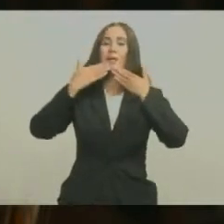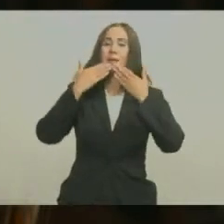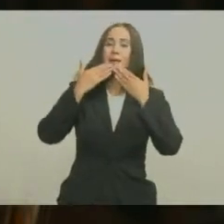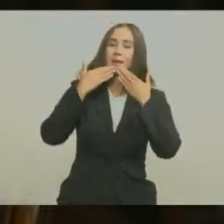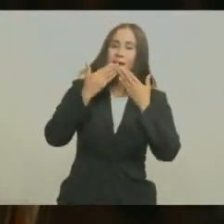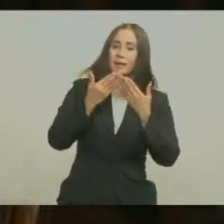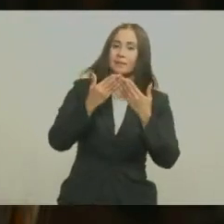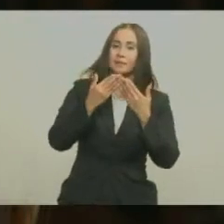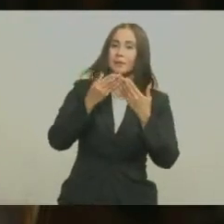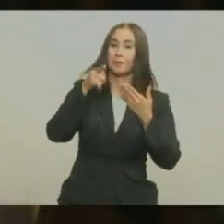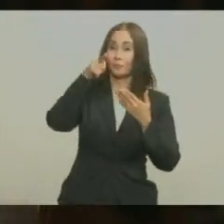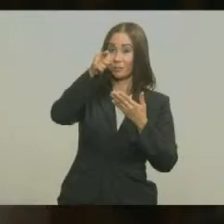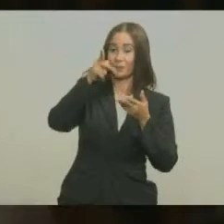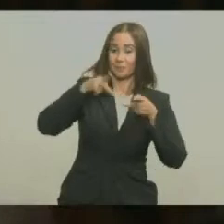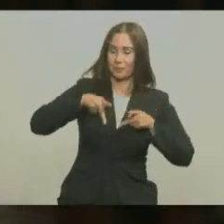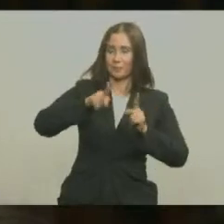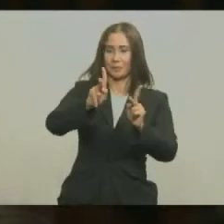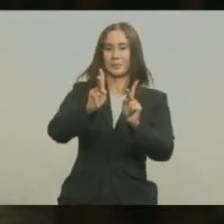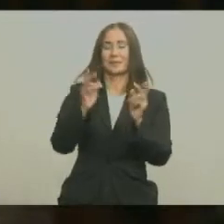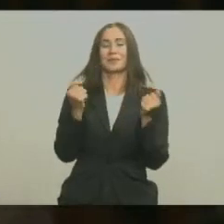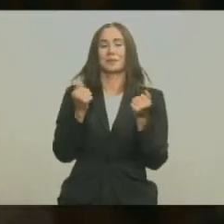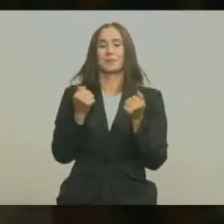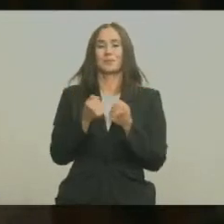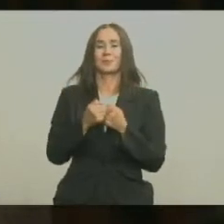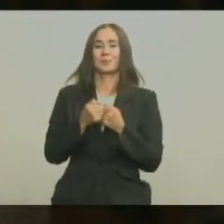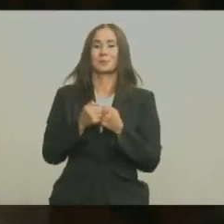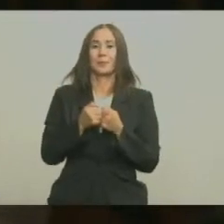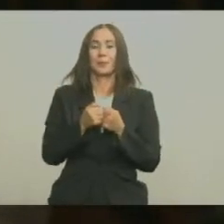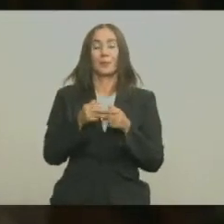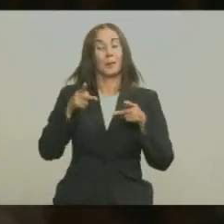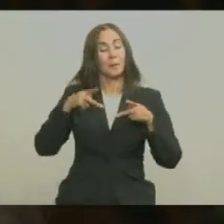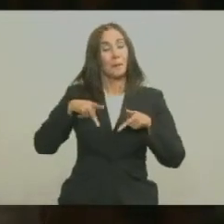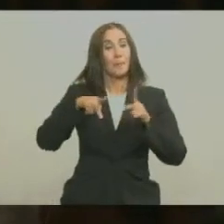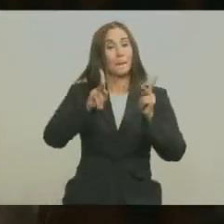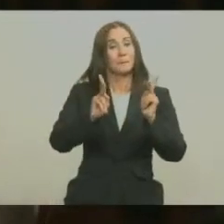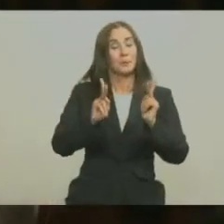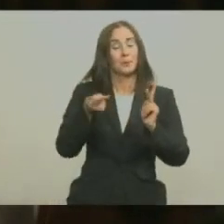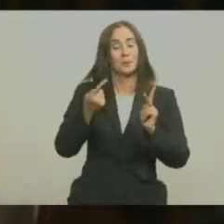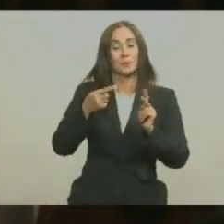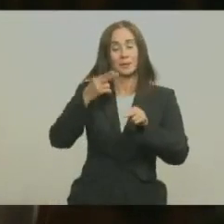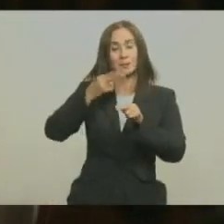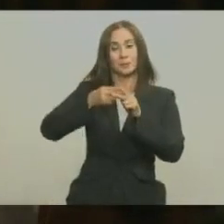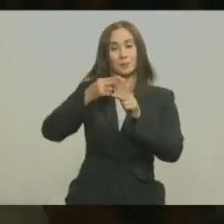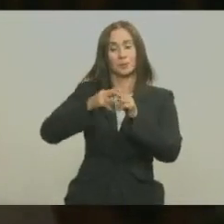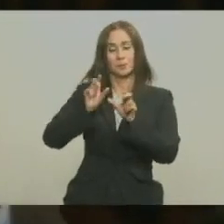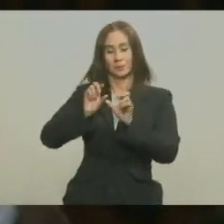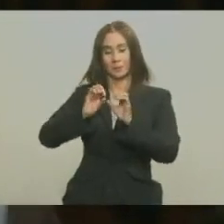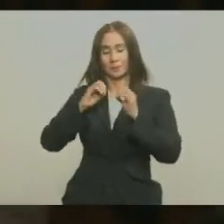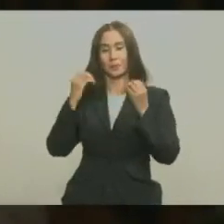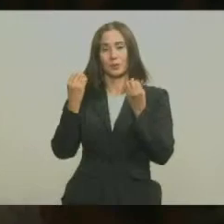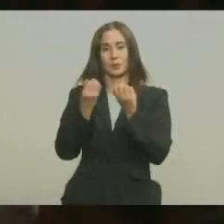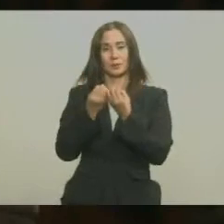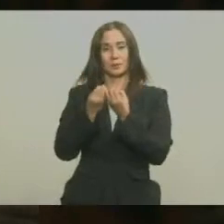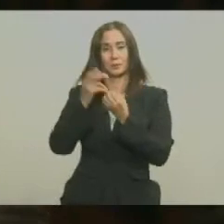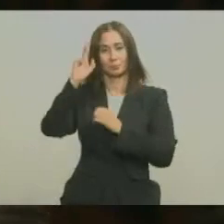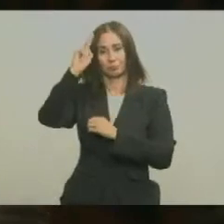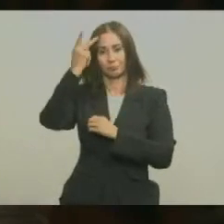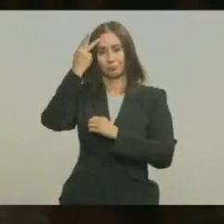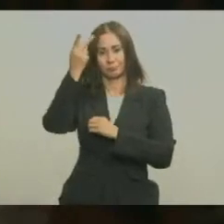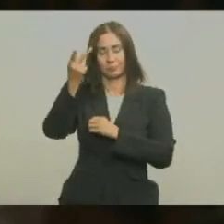por permitirnos esta oportunidad en nombre de nuestra organización política,